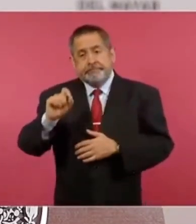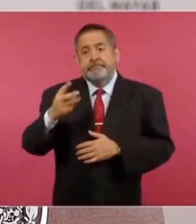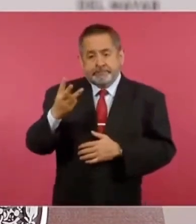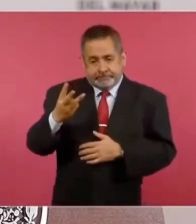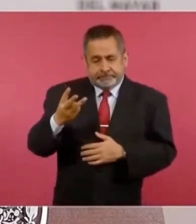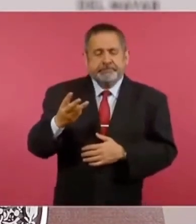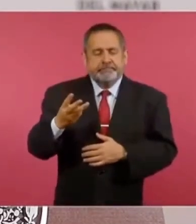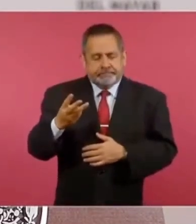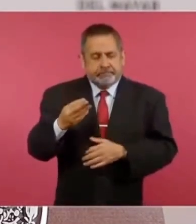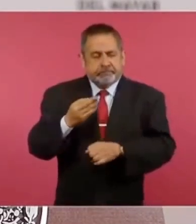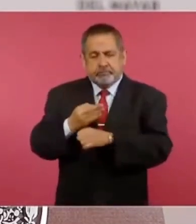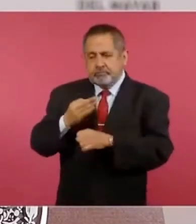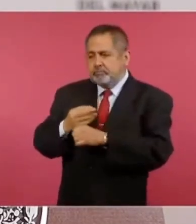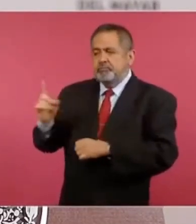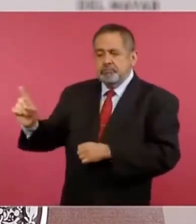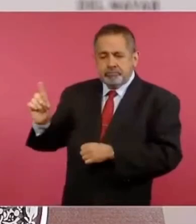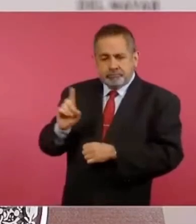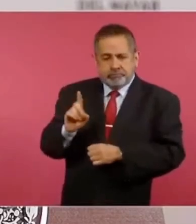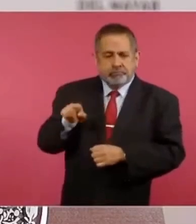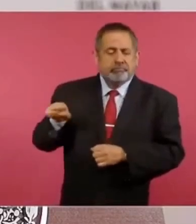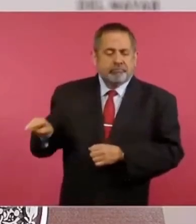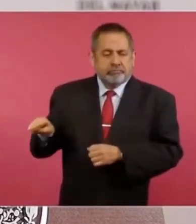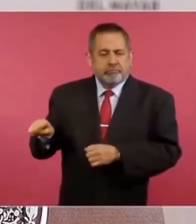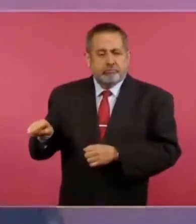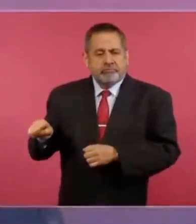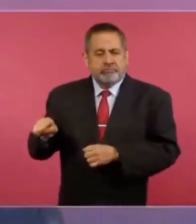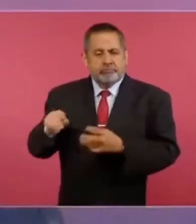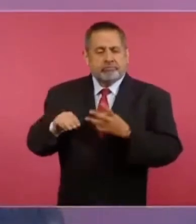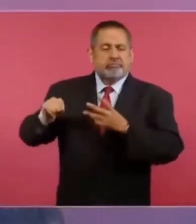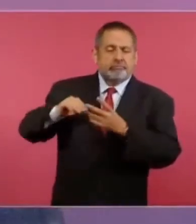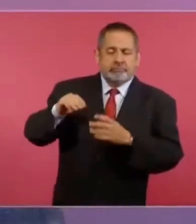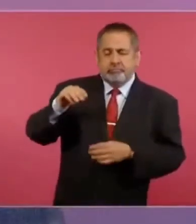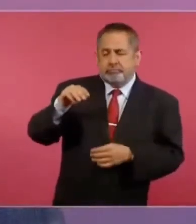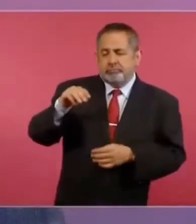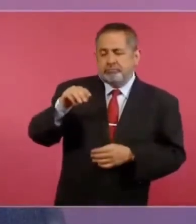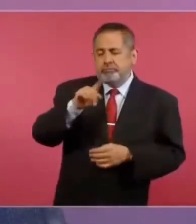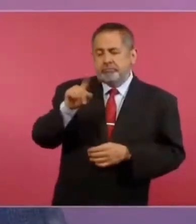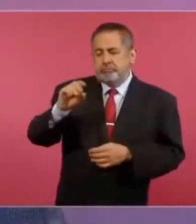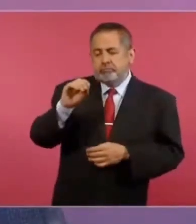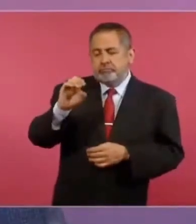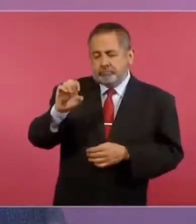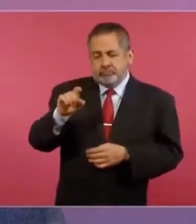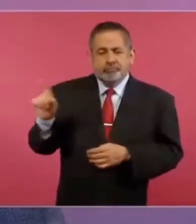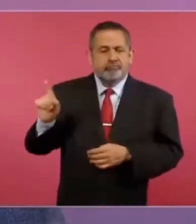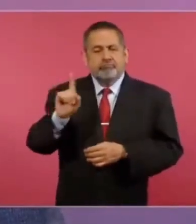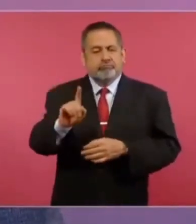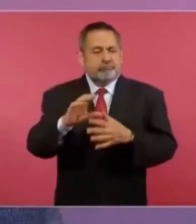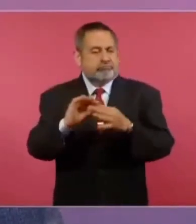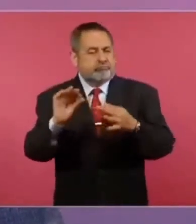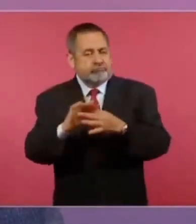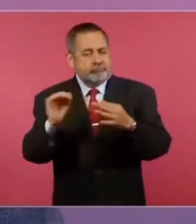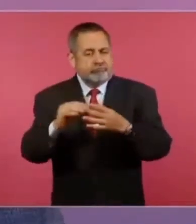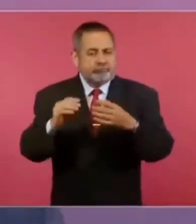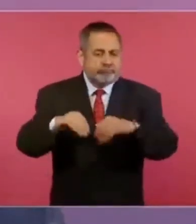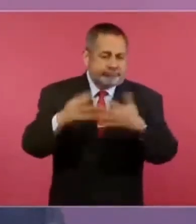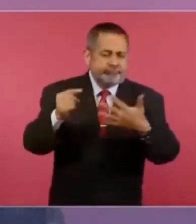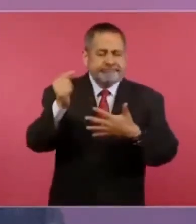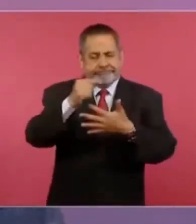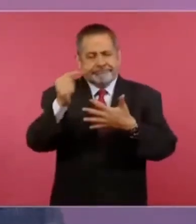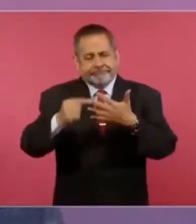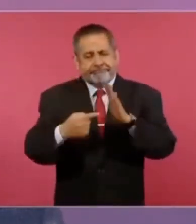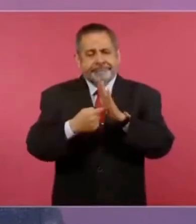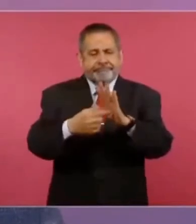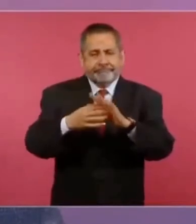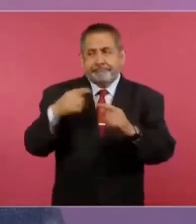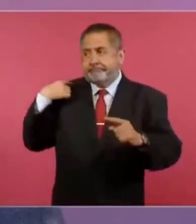ser un recorrido el maestro Zoé Robledo, como lo ha hecho durante todos los